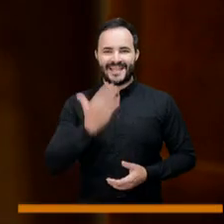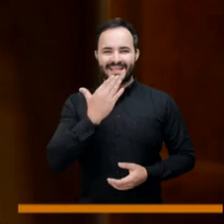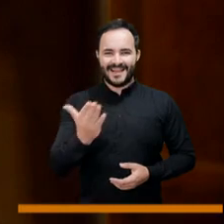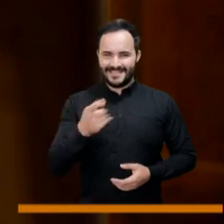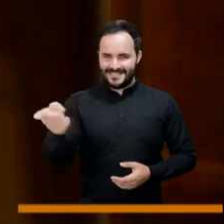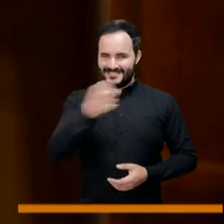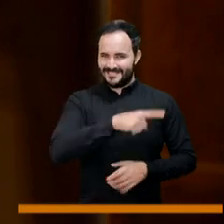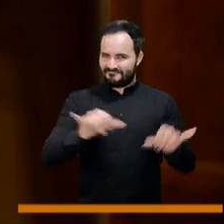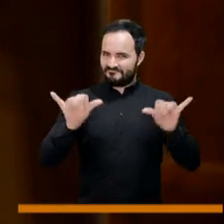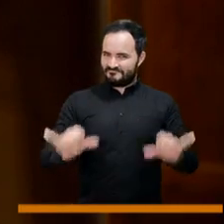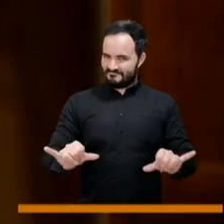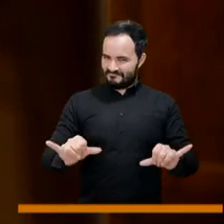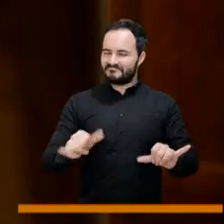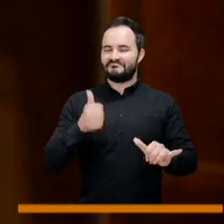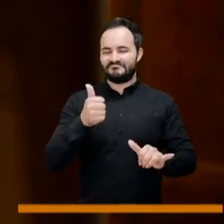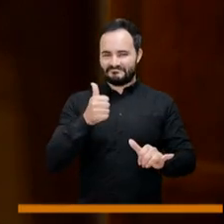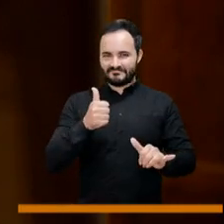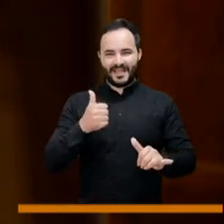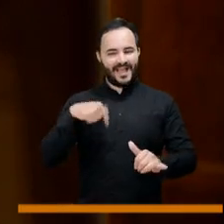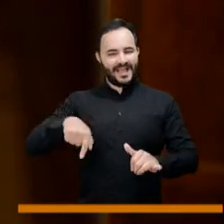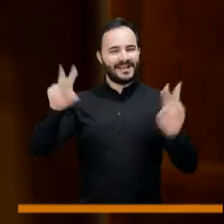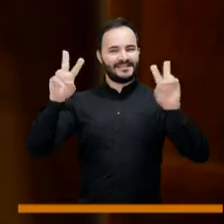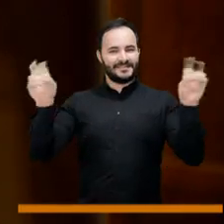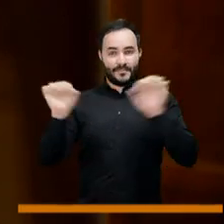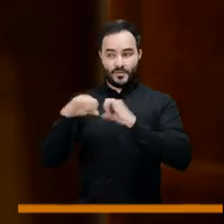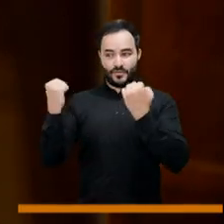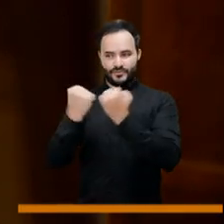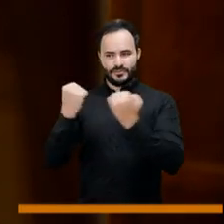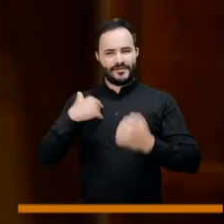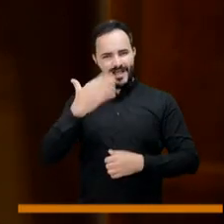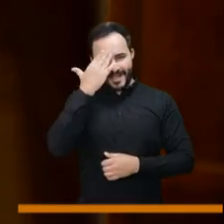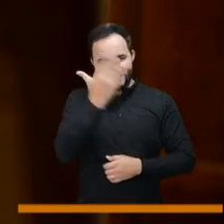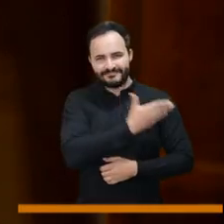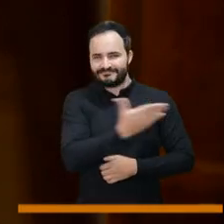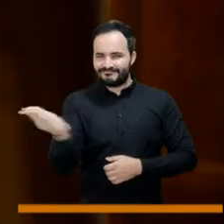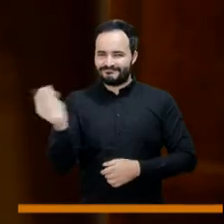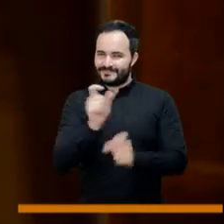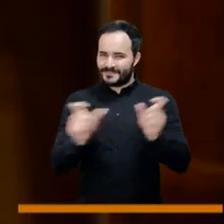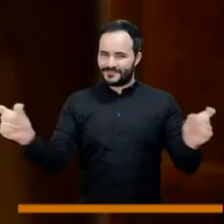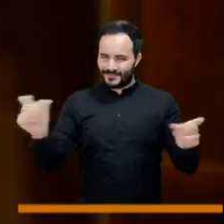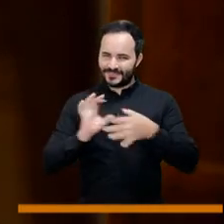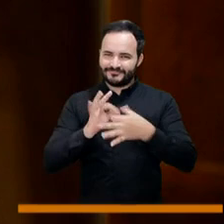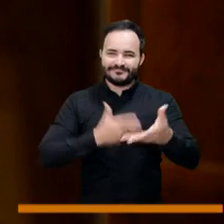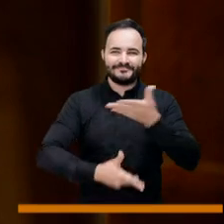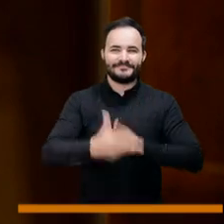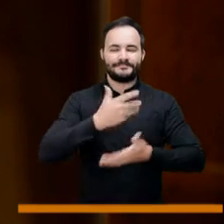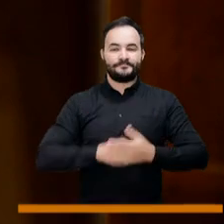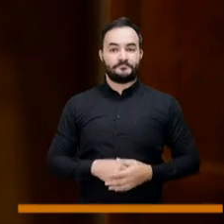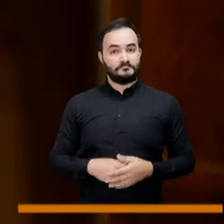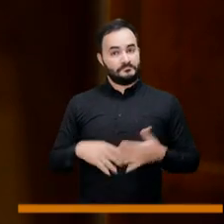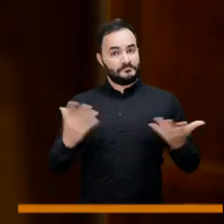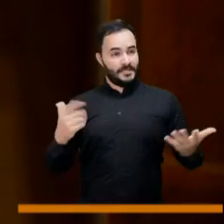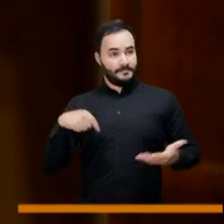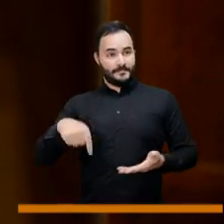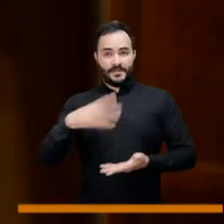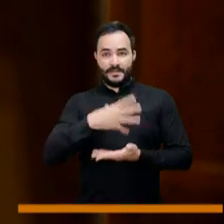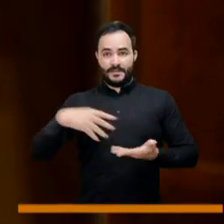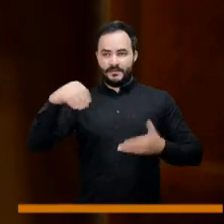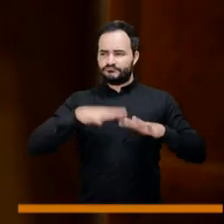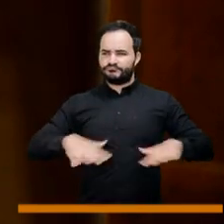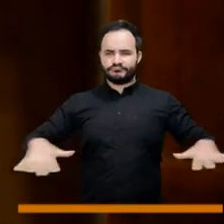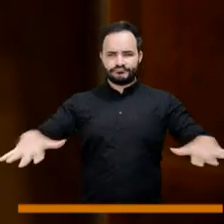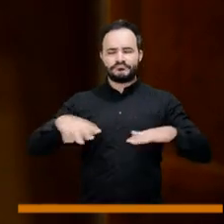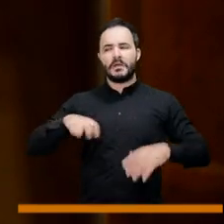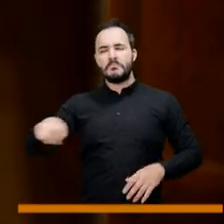Gracias por continuar con nosotros en De Frente a la Gente. Bueno, estábamos en exteriores, nos hemos desplazado al interior del